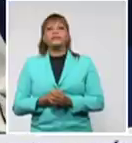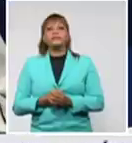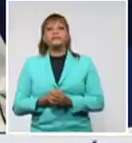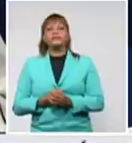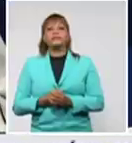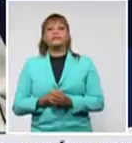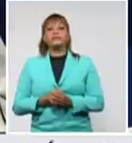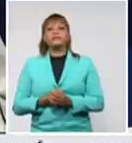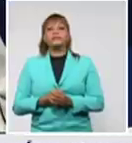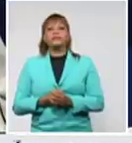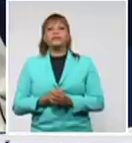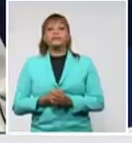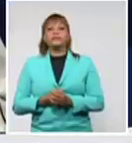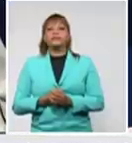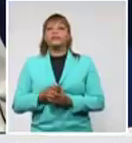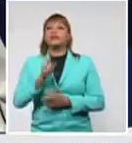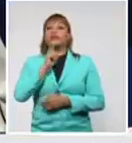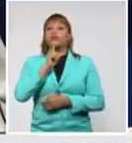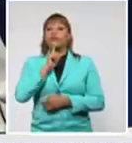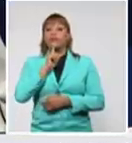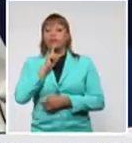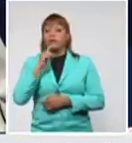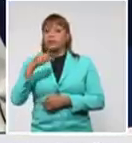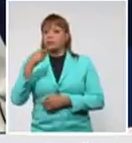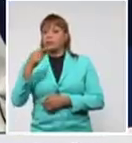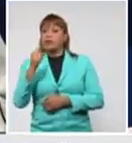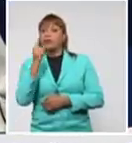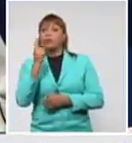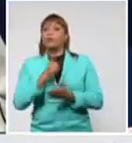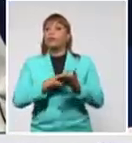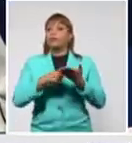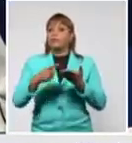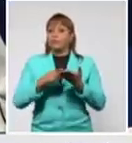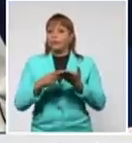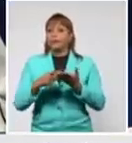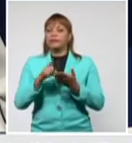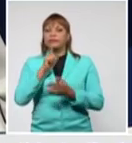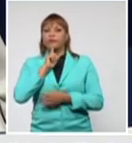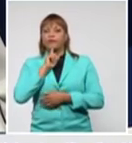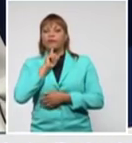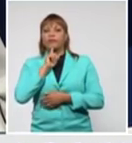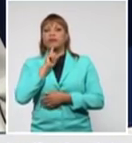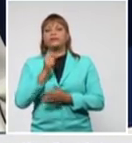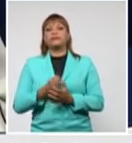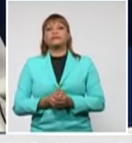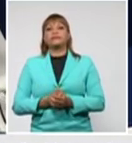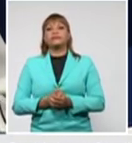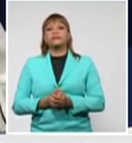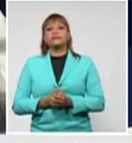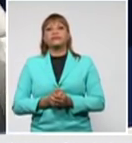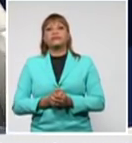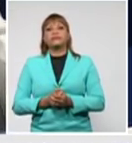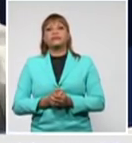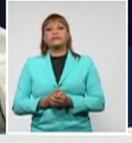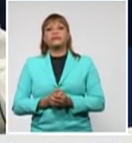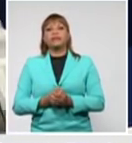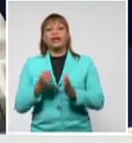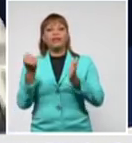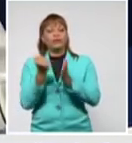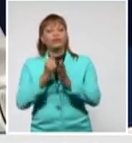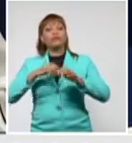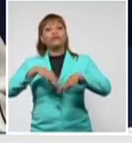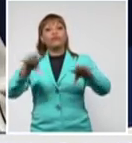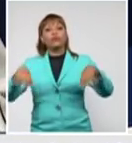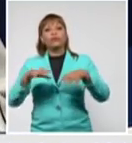Se plantea que todos los viernes, una vez por semana, sobre la situación, la actualización de la situación